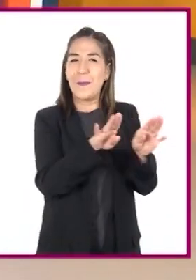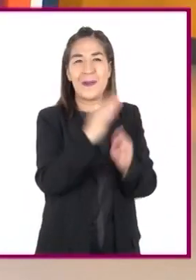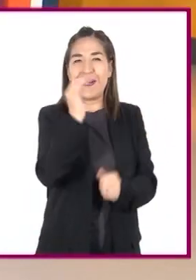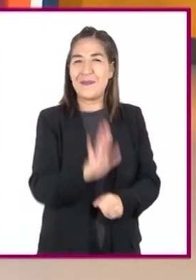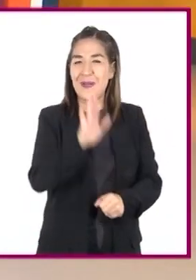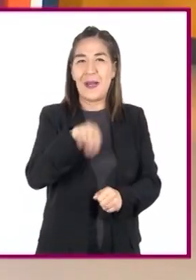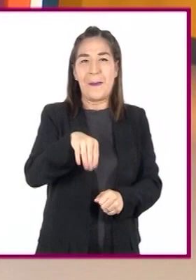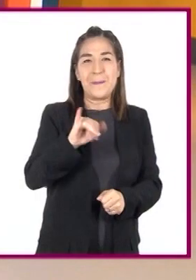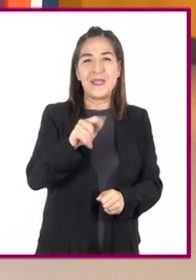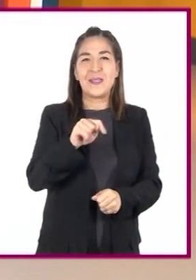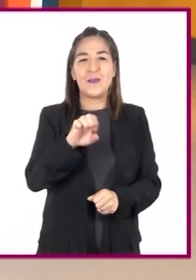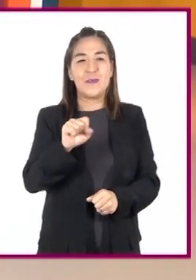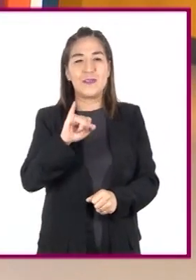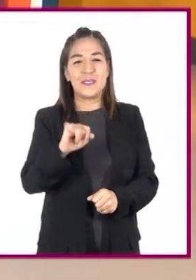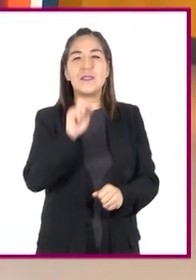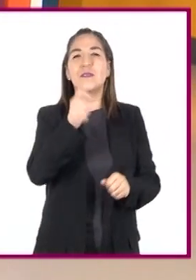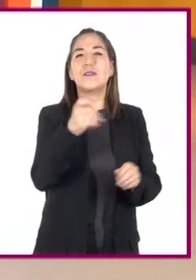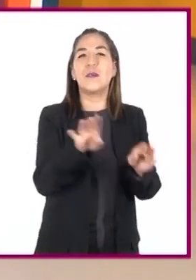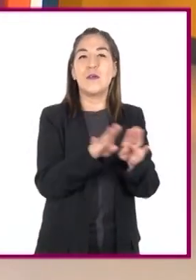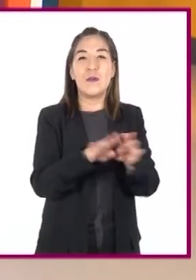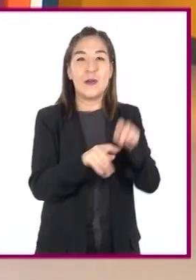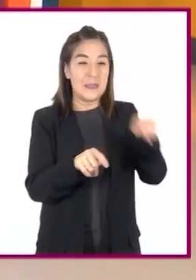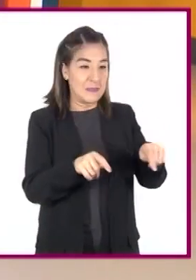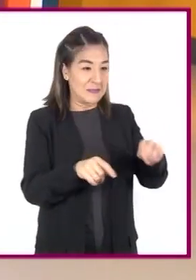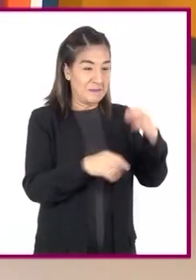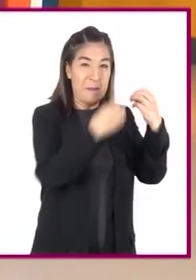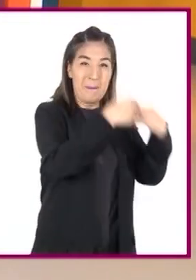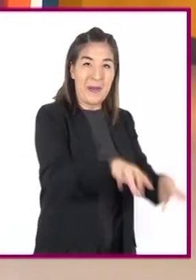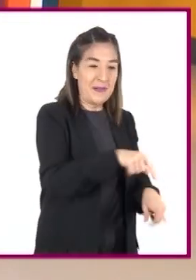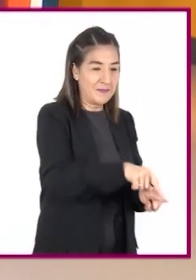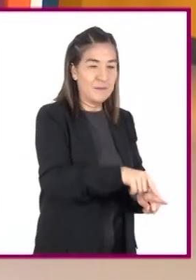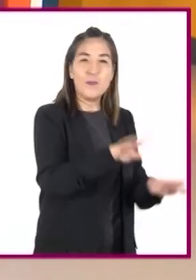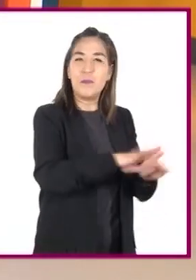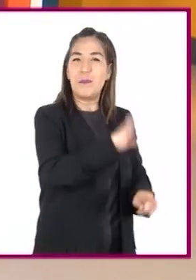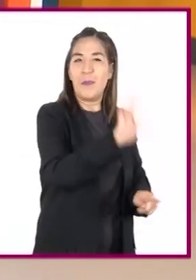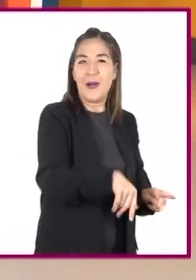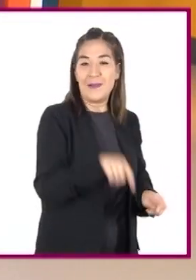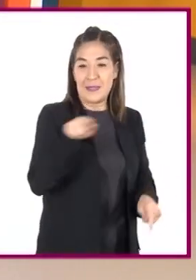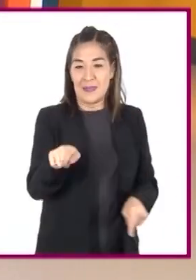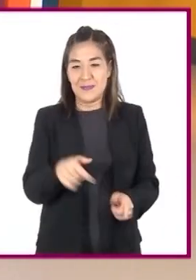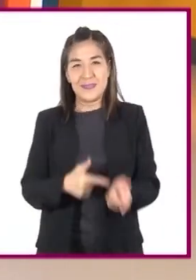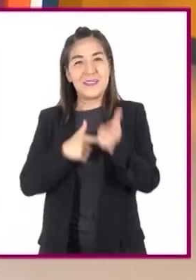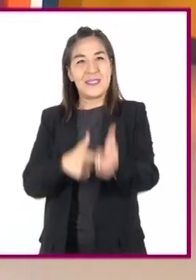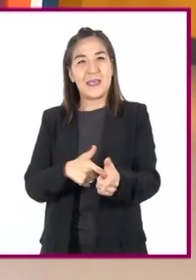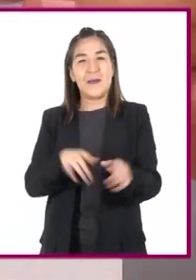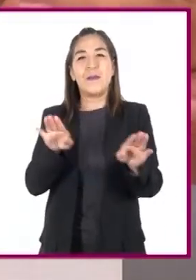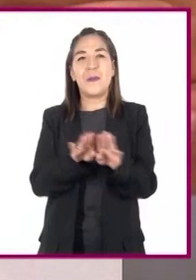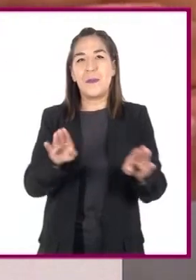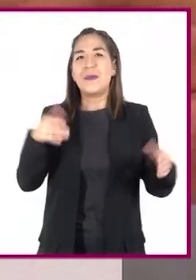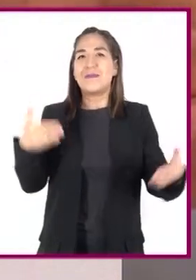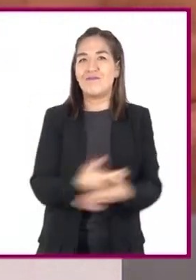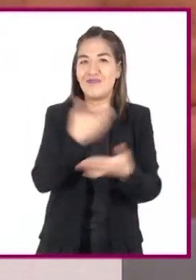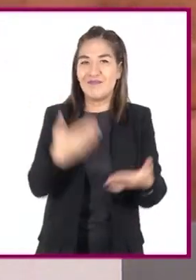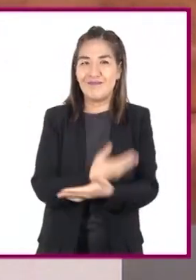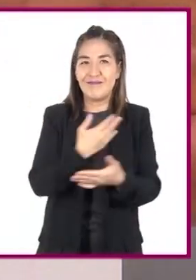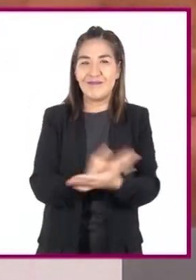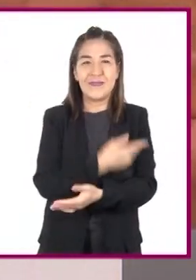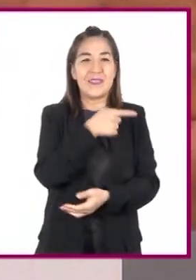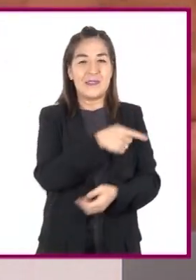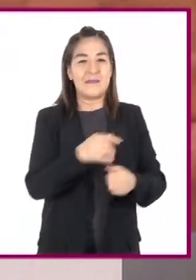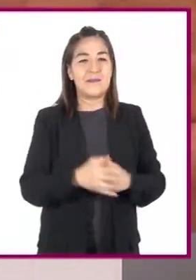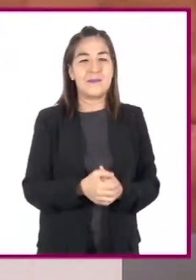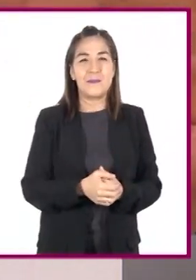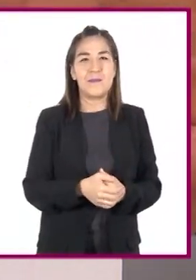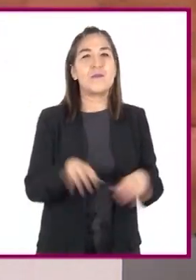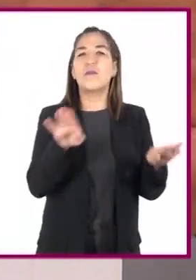constante, ya que las células vuelven a crecer, duplican su ADN y se vuelven a desechar. Y las células